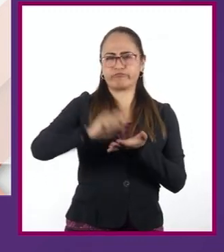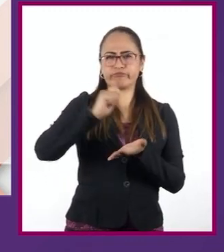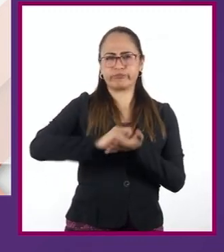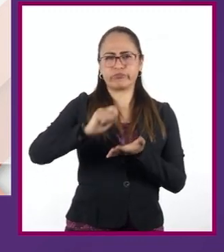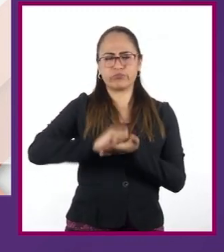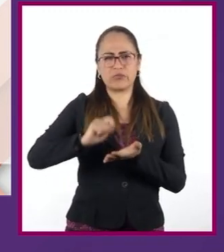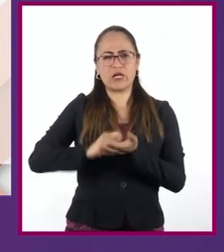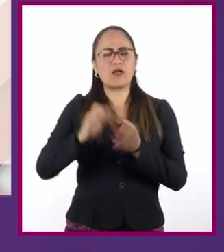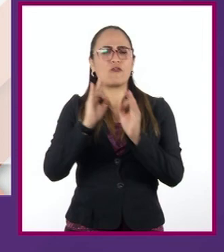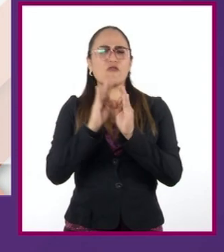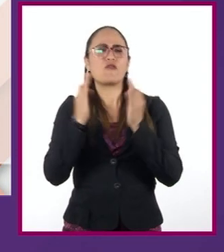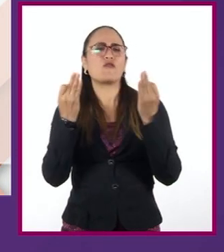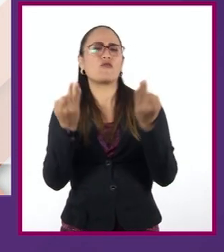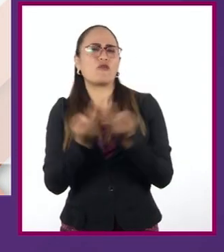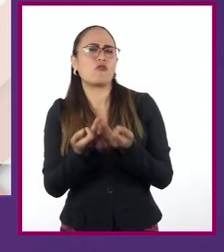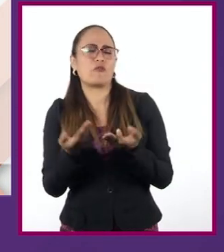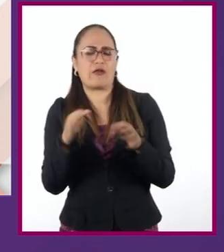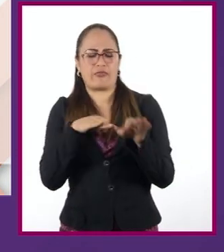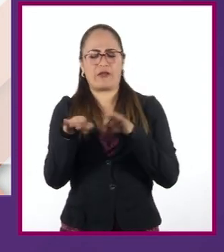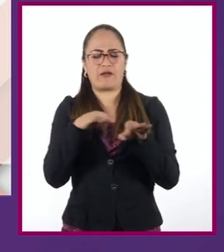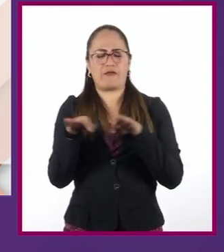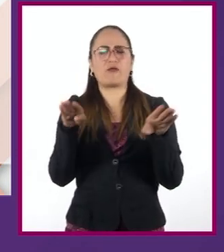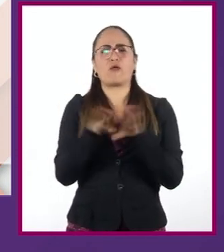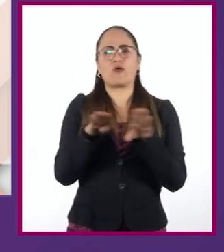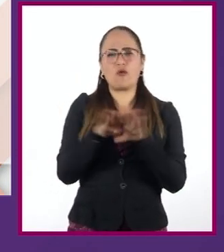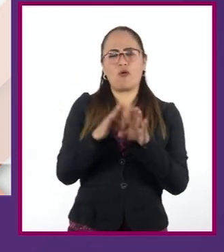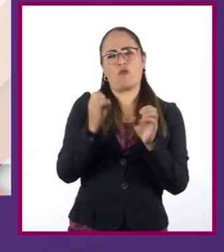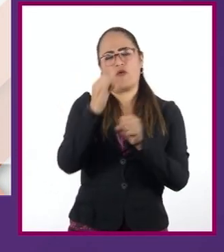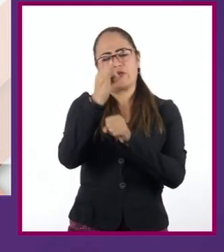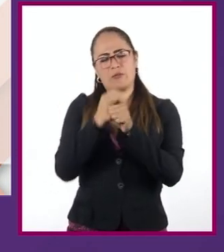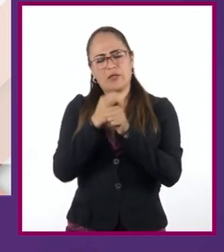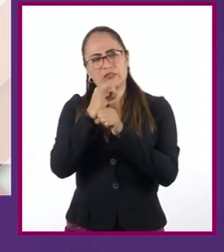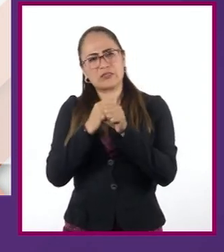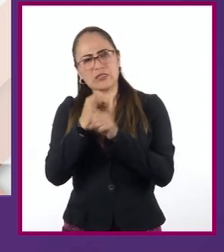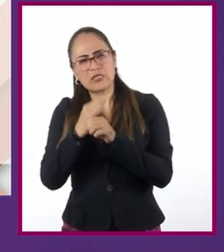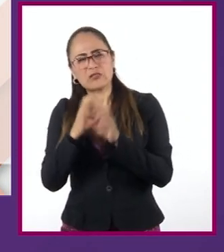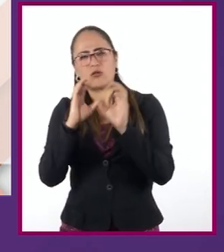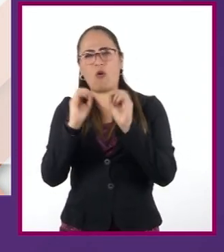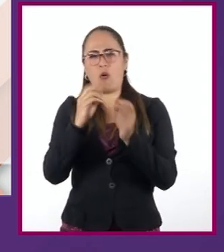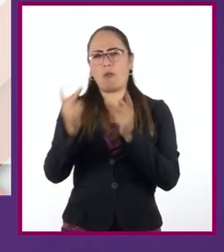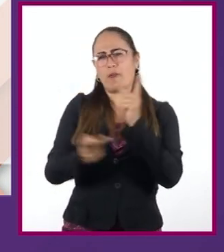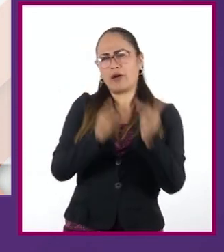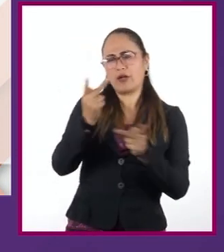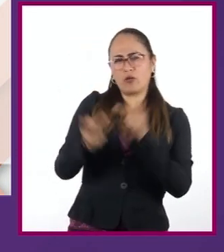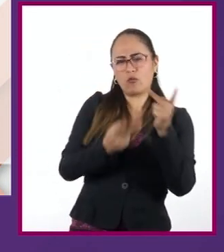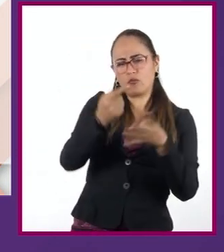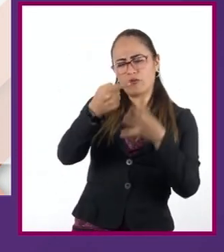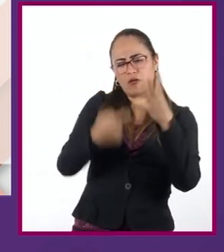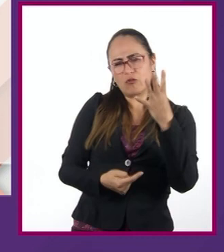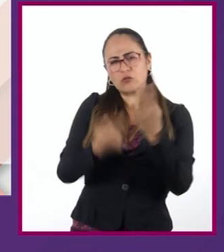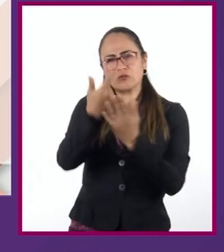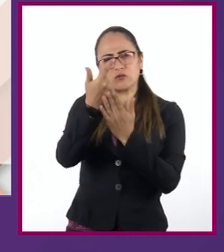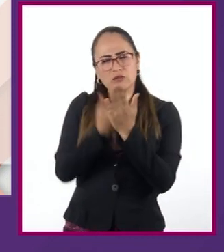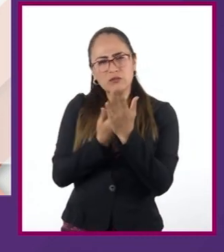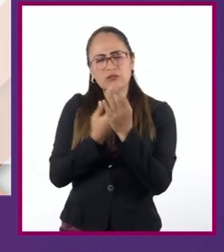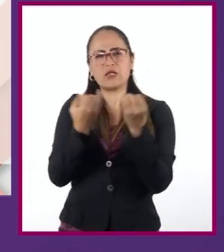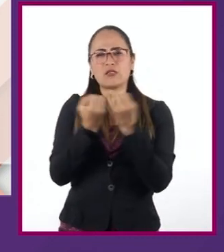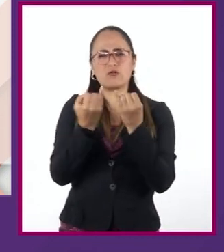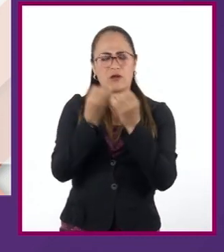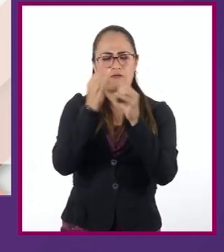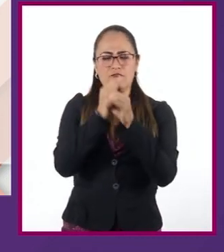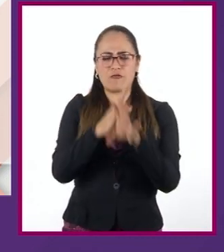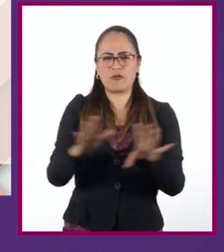la manera como se hizo un trabajo, una investigación, un sondeo o una encuesta, y los datos que se